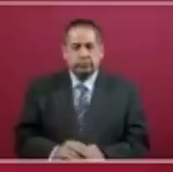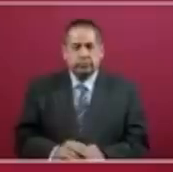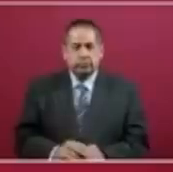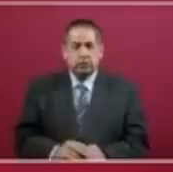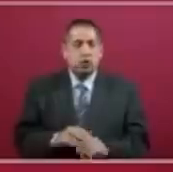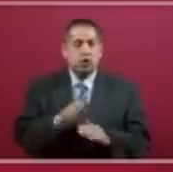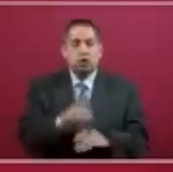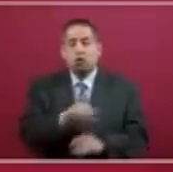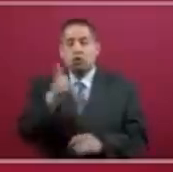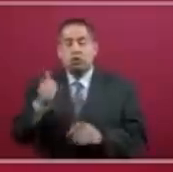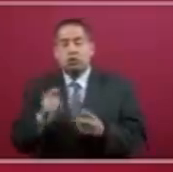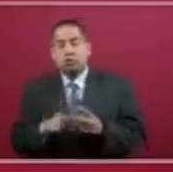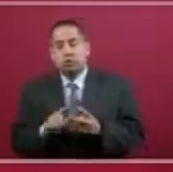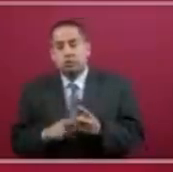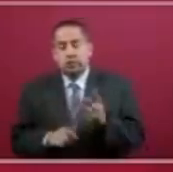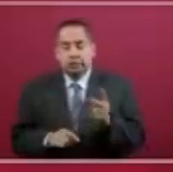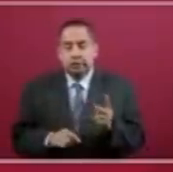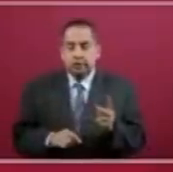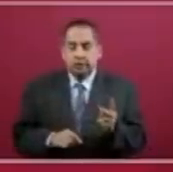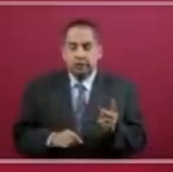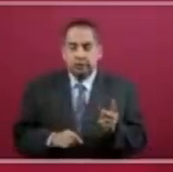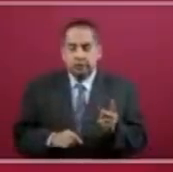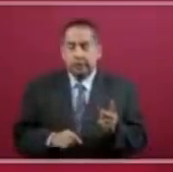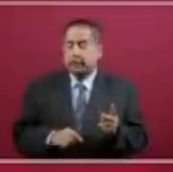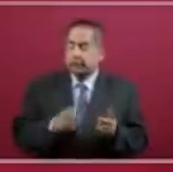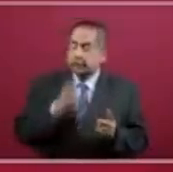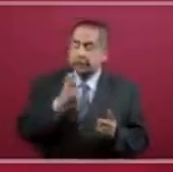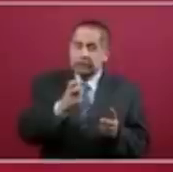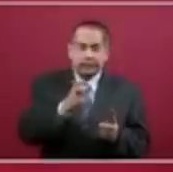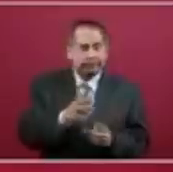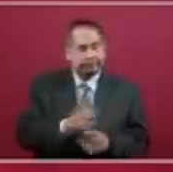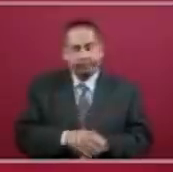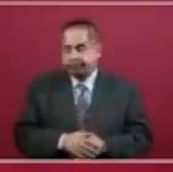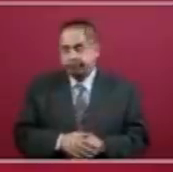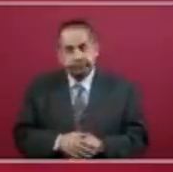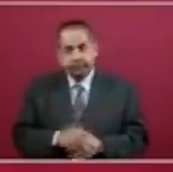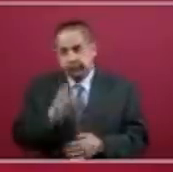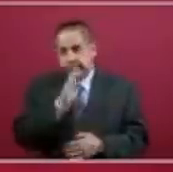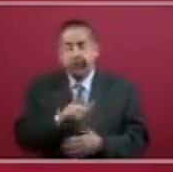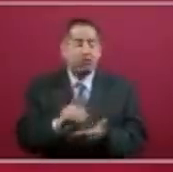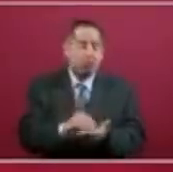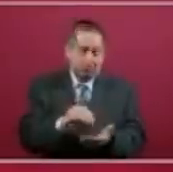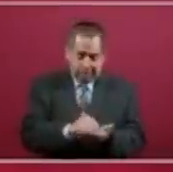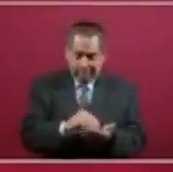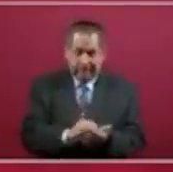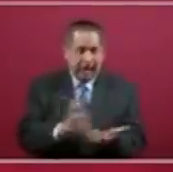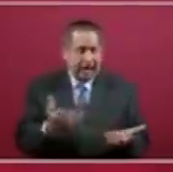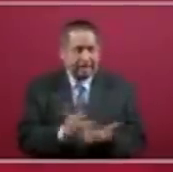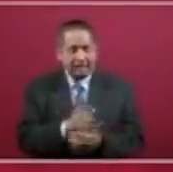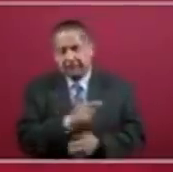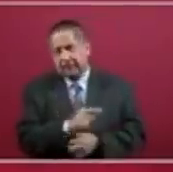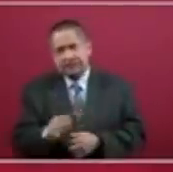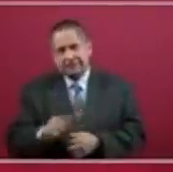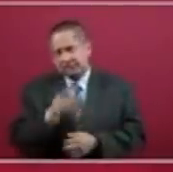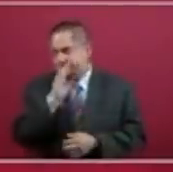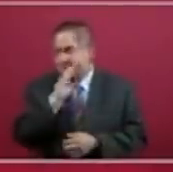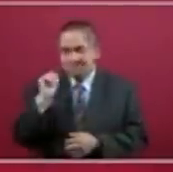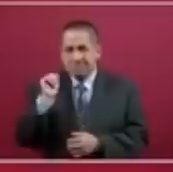Acerca de lo otro, sí es una práctica, sigue siendo una